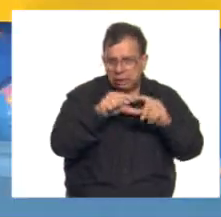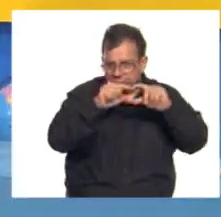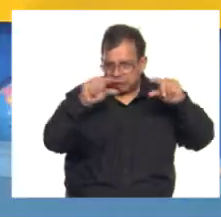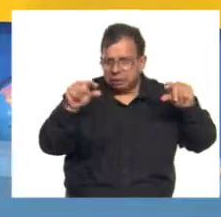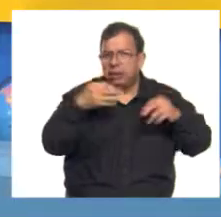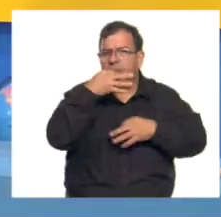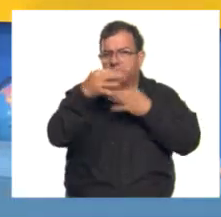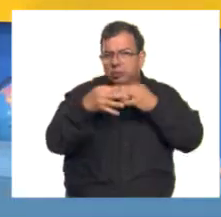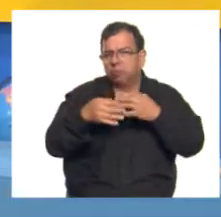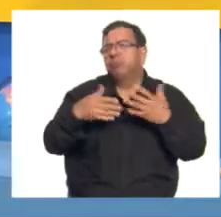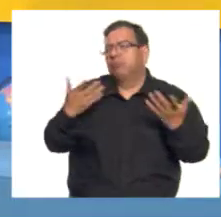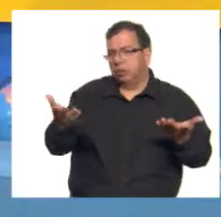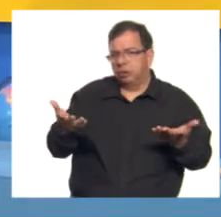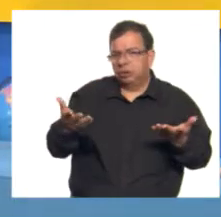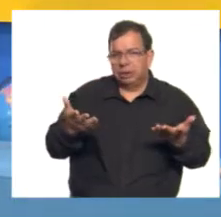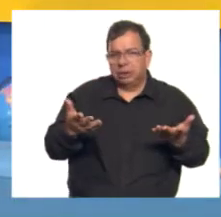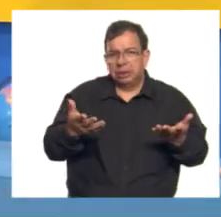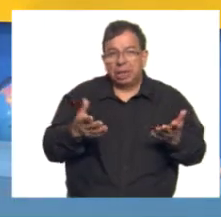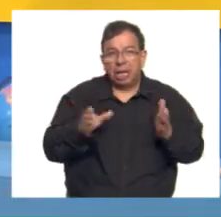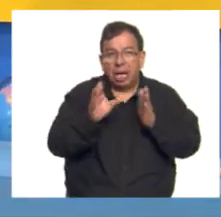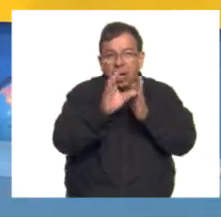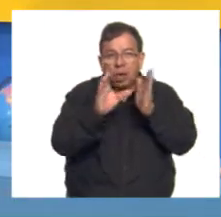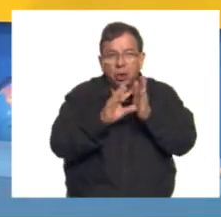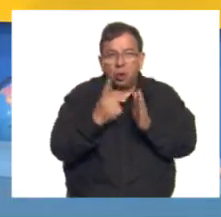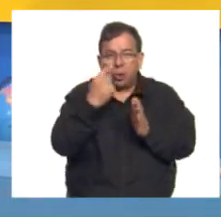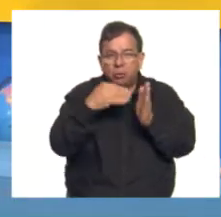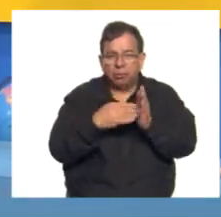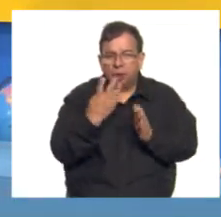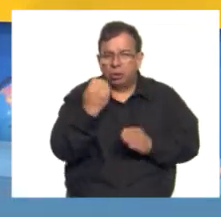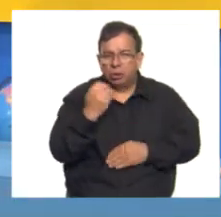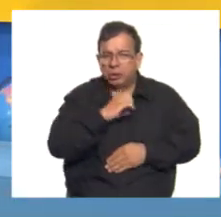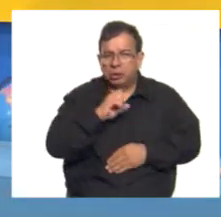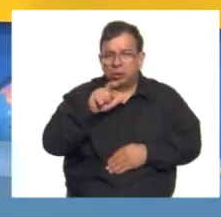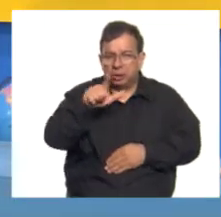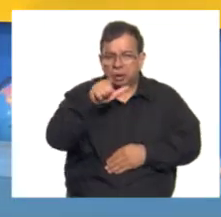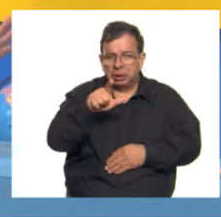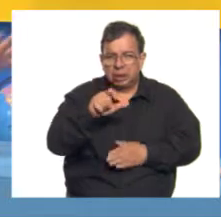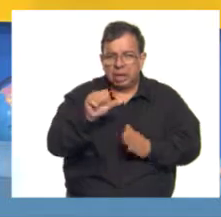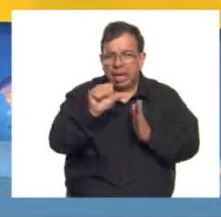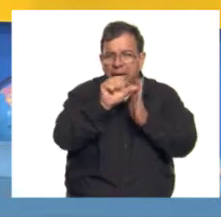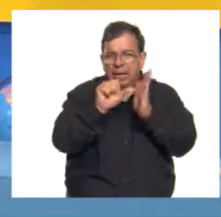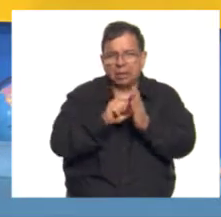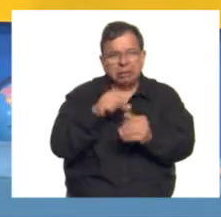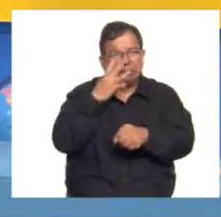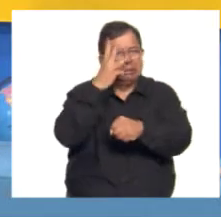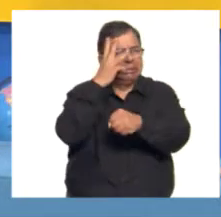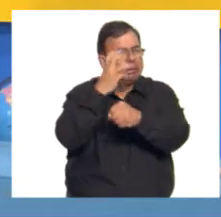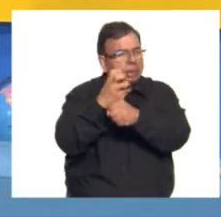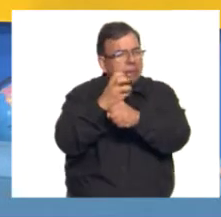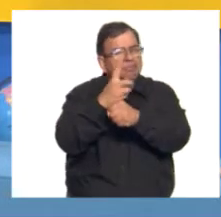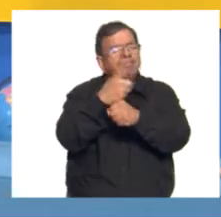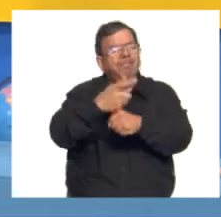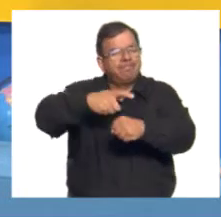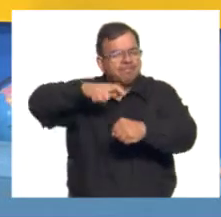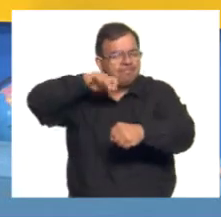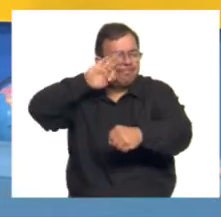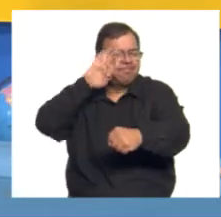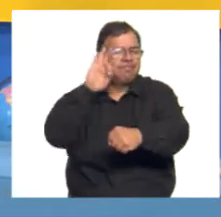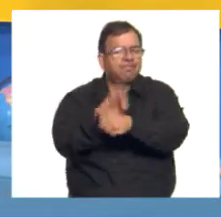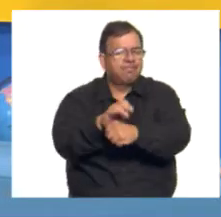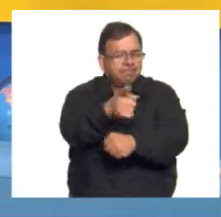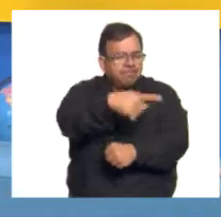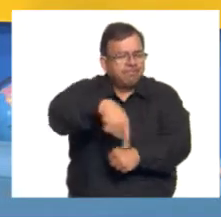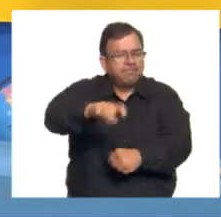Pues claro. Desde que se promulgó la Constitución de 1917, el artículo 3 es el encargado de garantizar el derecho a la